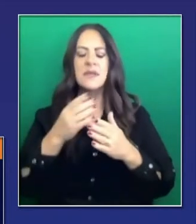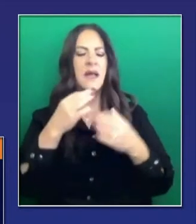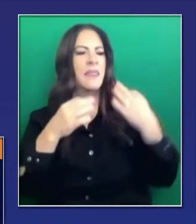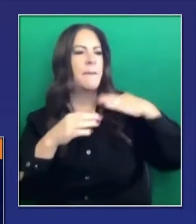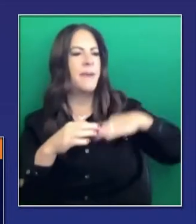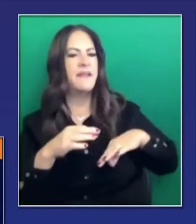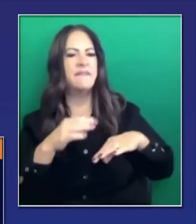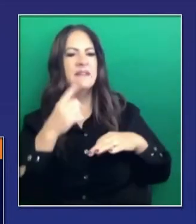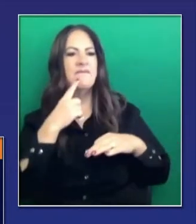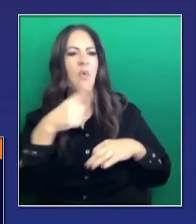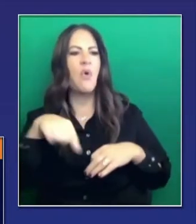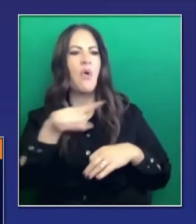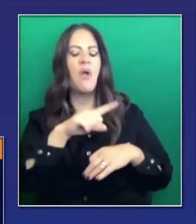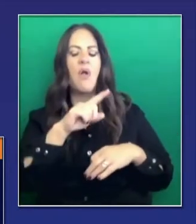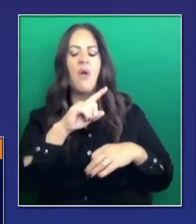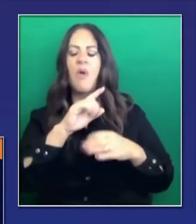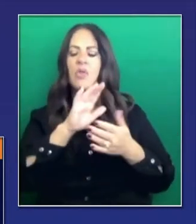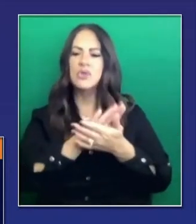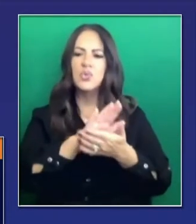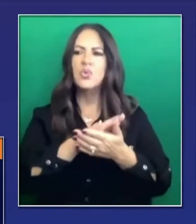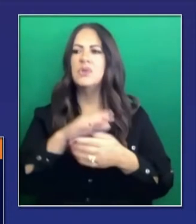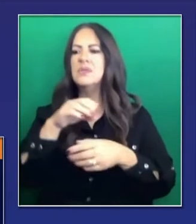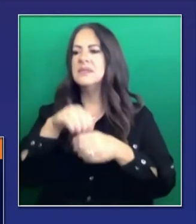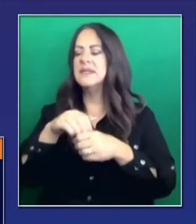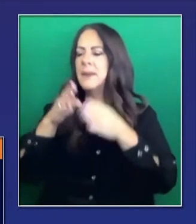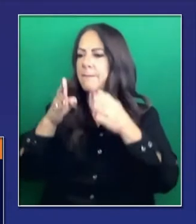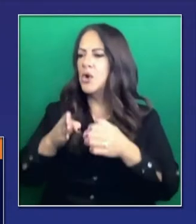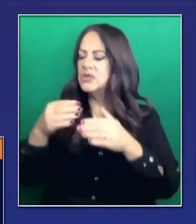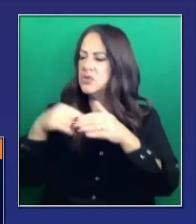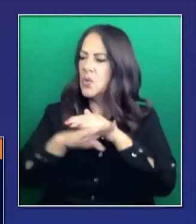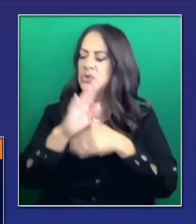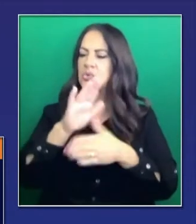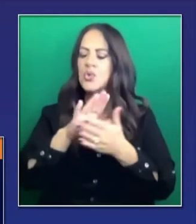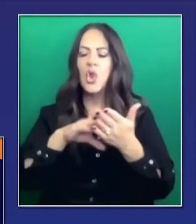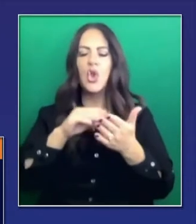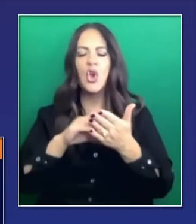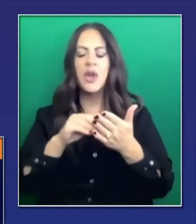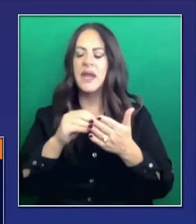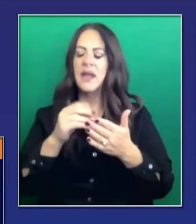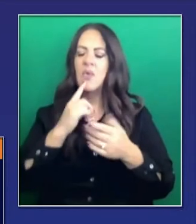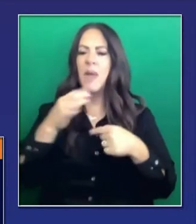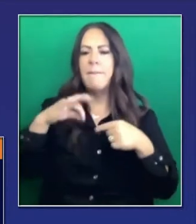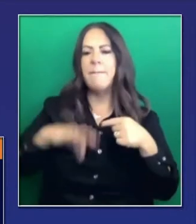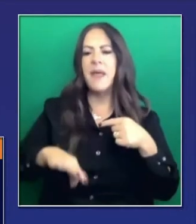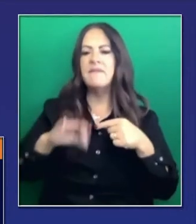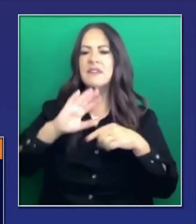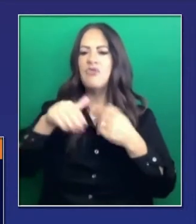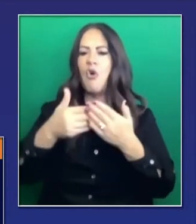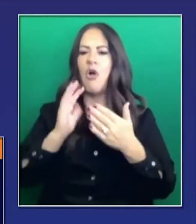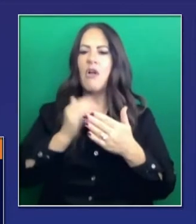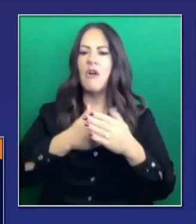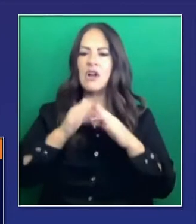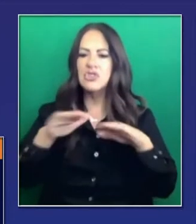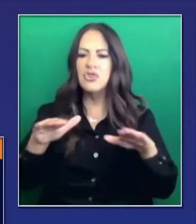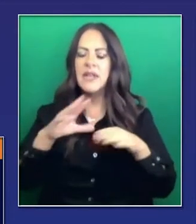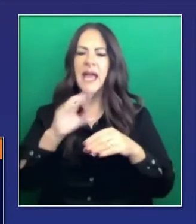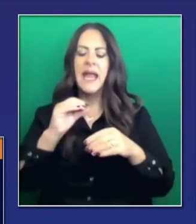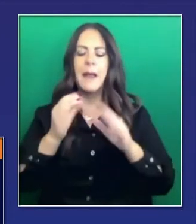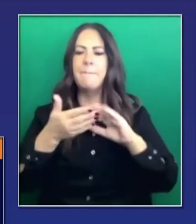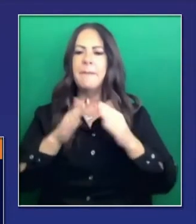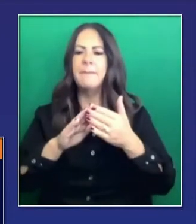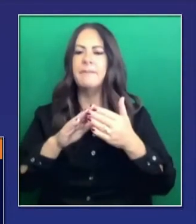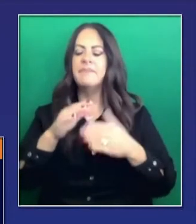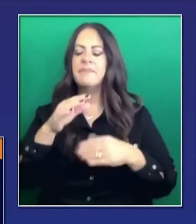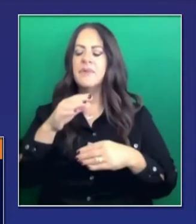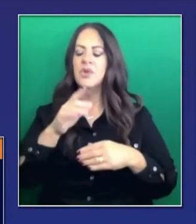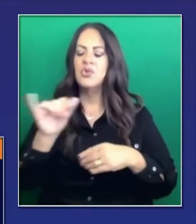Estos son los beneficios de salud de instrucción en persona. Y estas son las pautas actuales que tenemos implementadas.